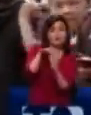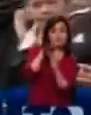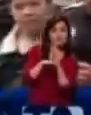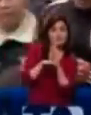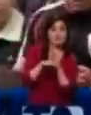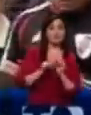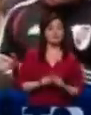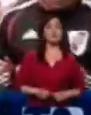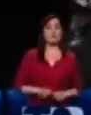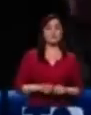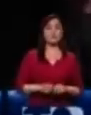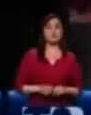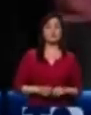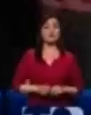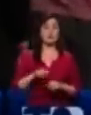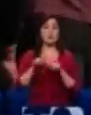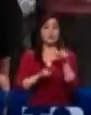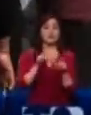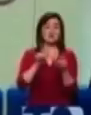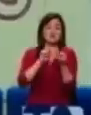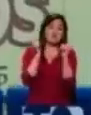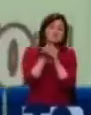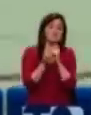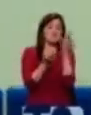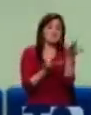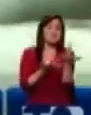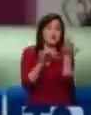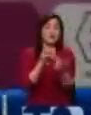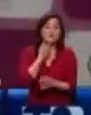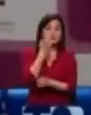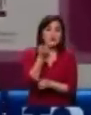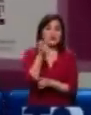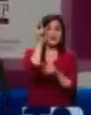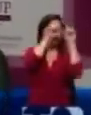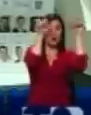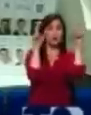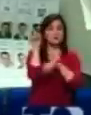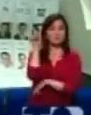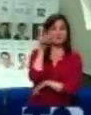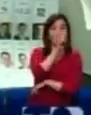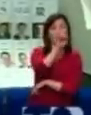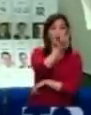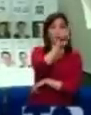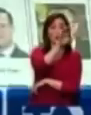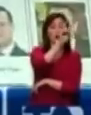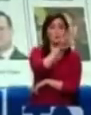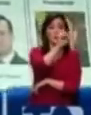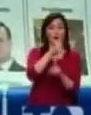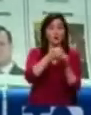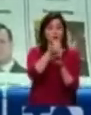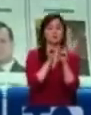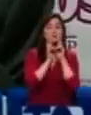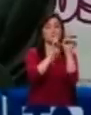Que en sus focus group los ciudadanos manifiestan expectativa de cambio, aseguró el director de la encuestadora Sedatos, Polibio Córdoba, al entregar los últimos resultados